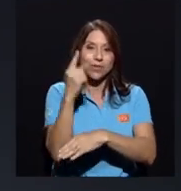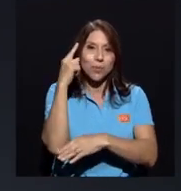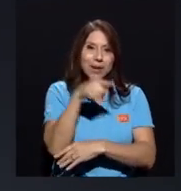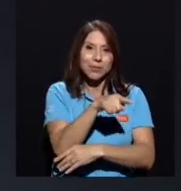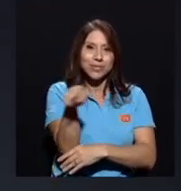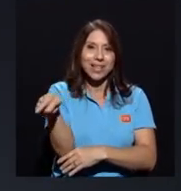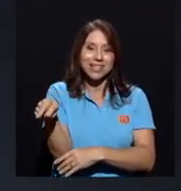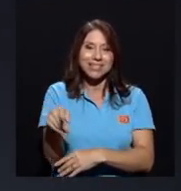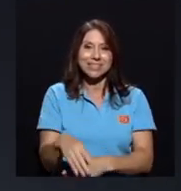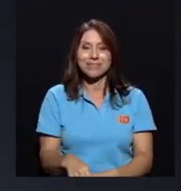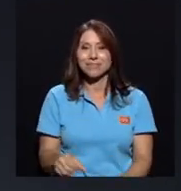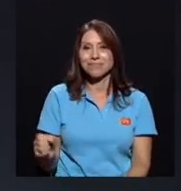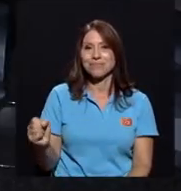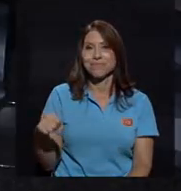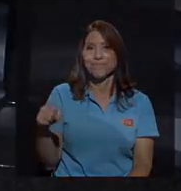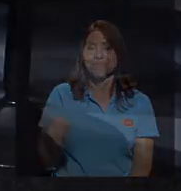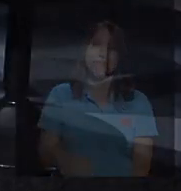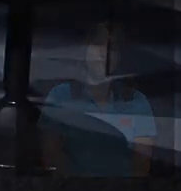ustedes